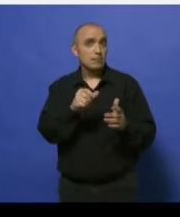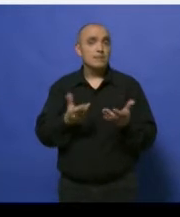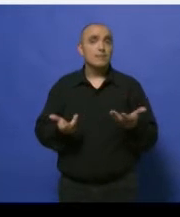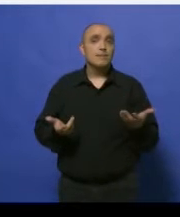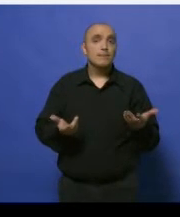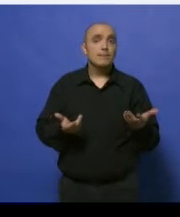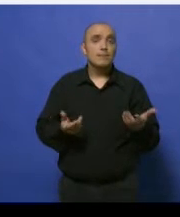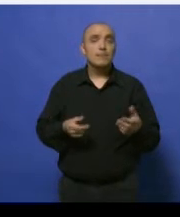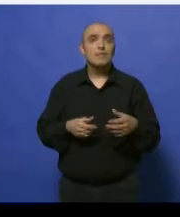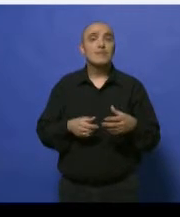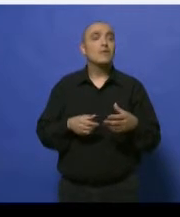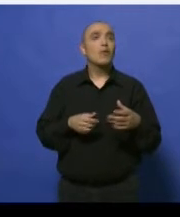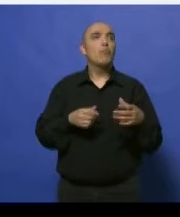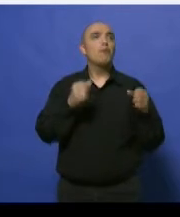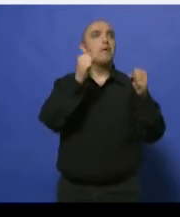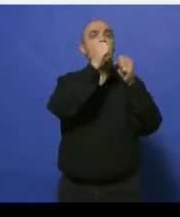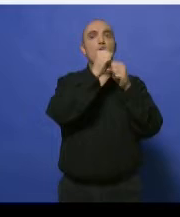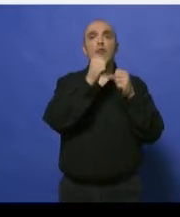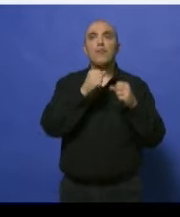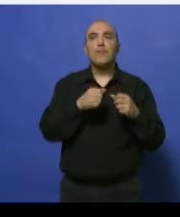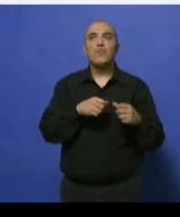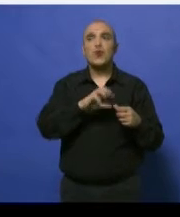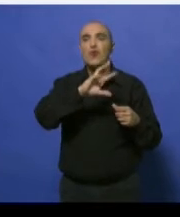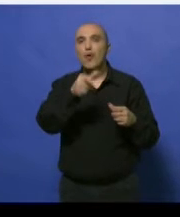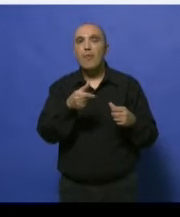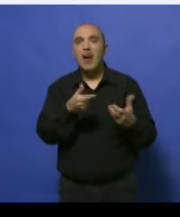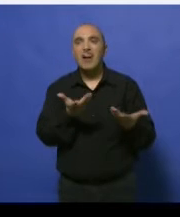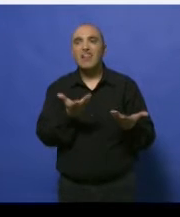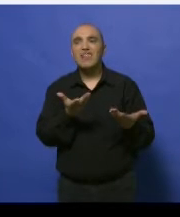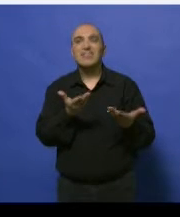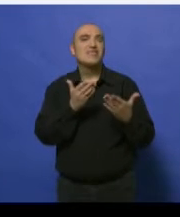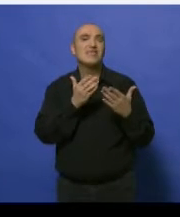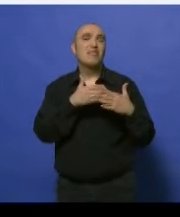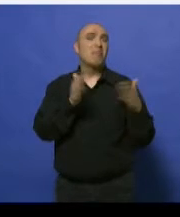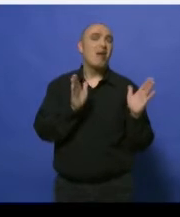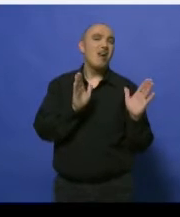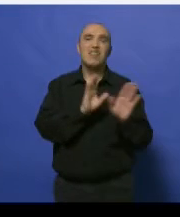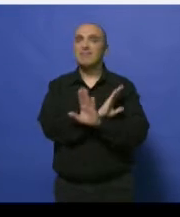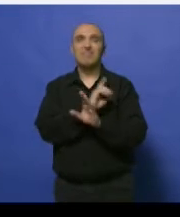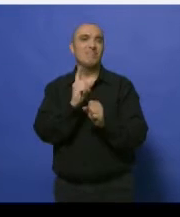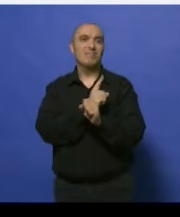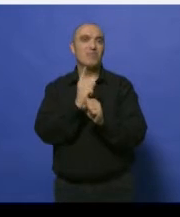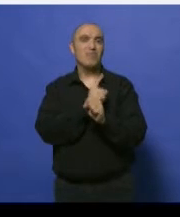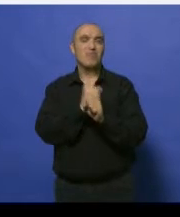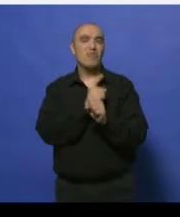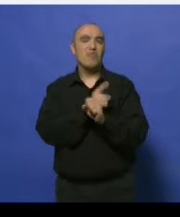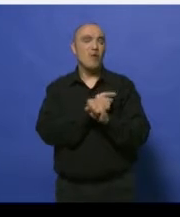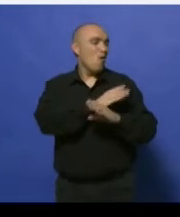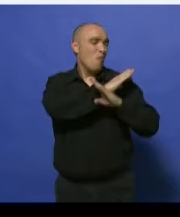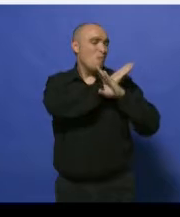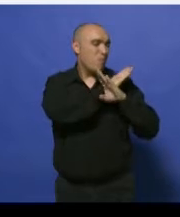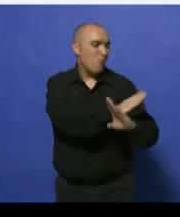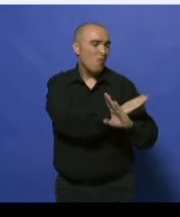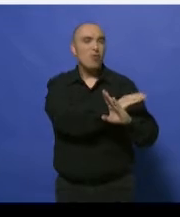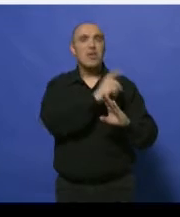porque, aunque sea un ingeniero de la NASA, no va a poder destrabarlo. No, no lo va a poder destrabar. Se bloquea el email y de esta manera, con